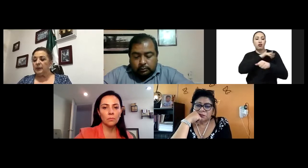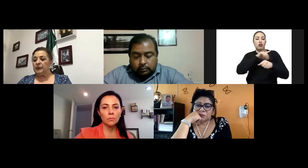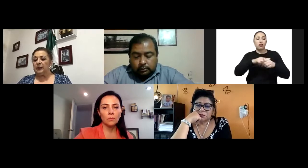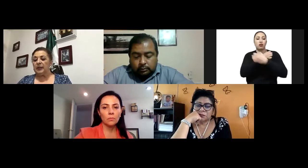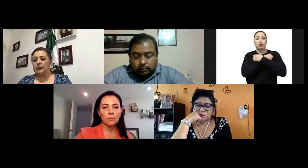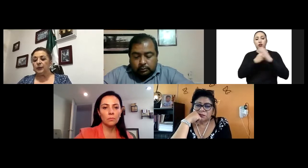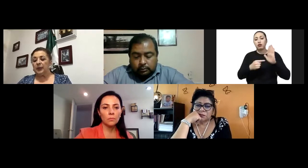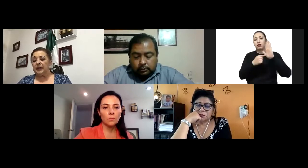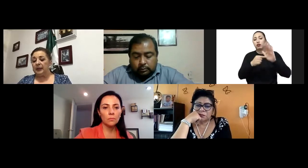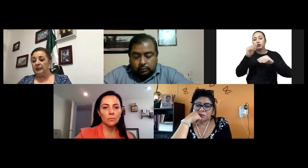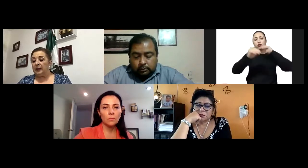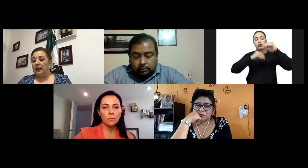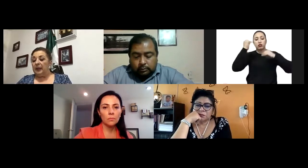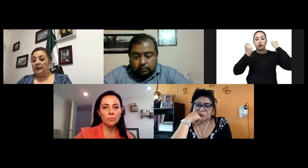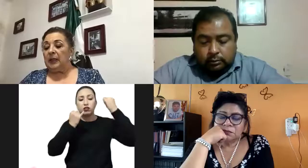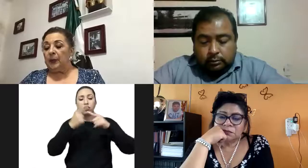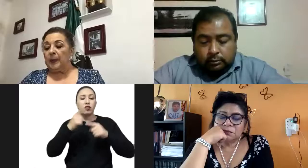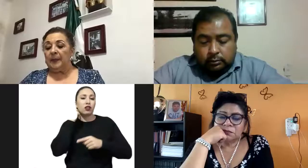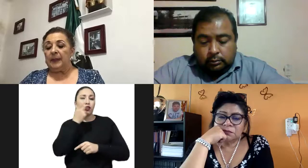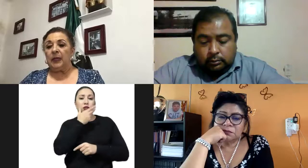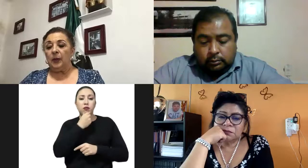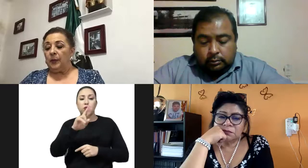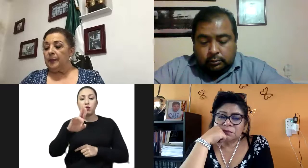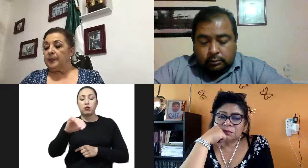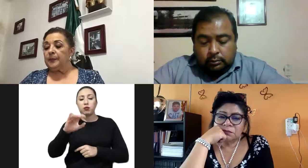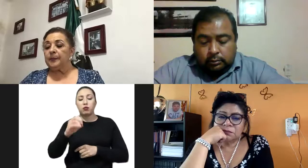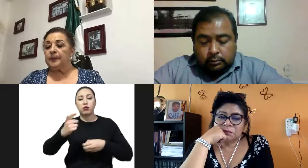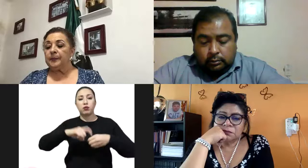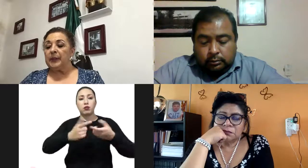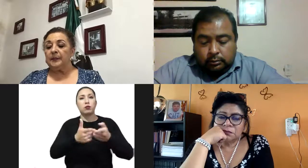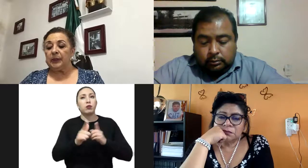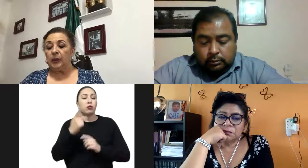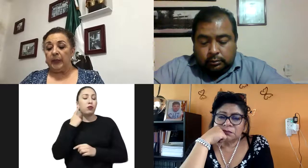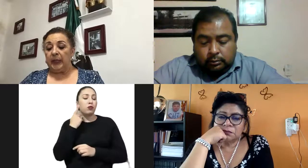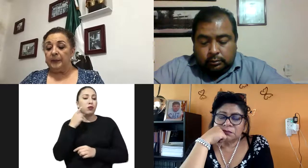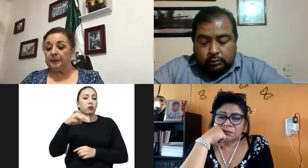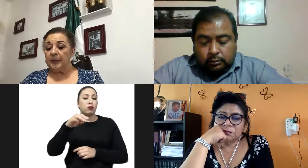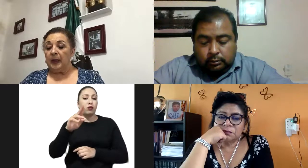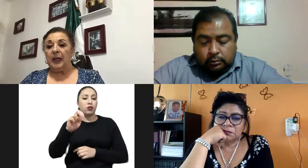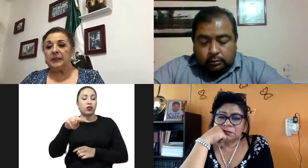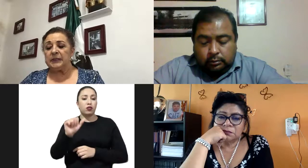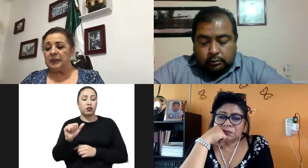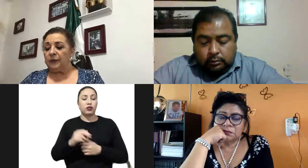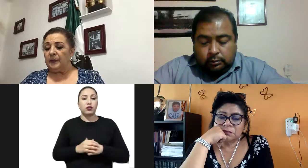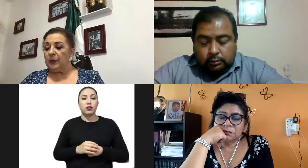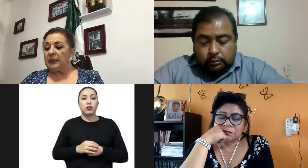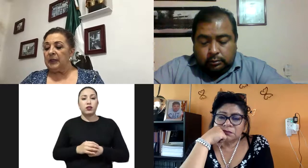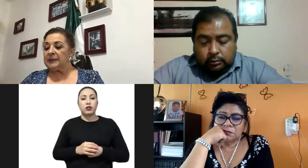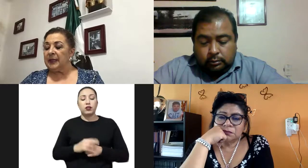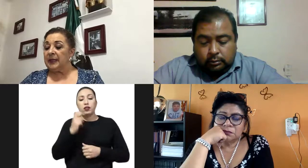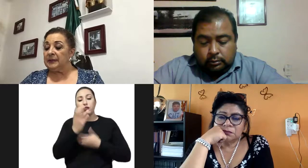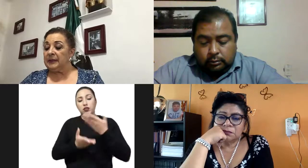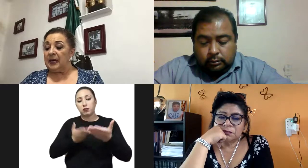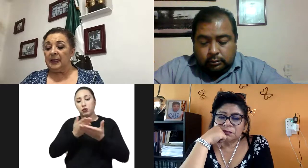presentó el diputado Eleazar Rubio Aldarán del Grupo Parlamentario del Partido Morena. En dicha reforma educativa